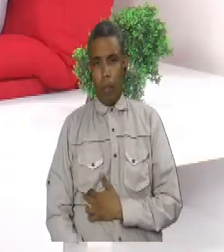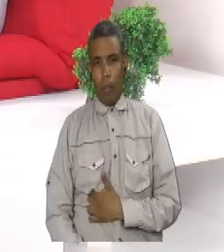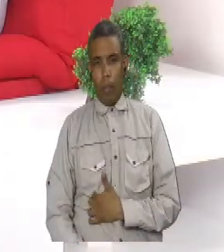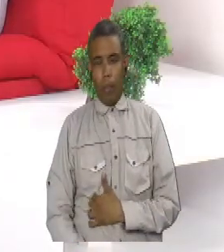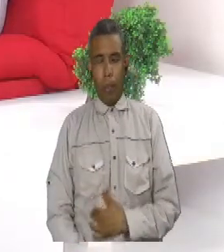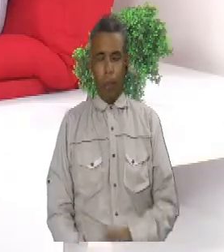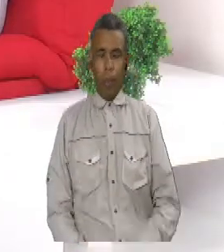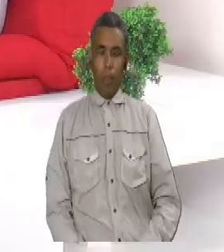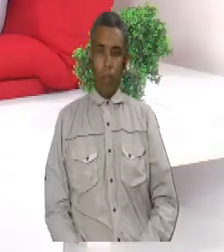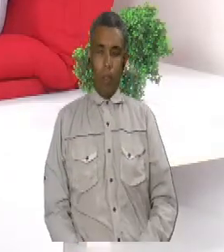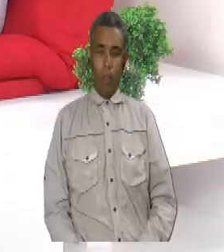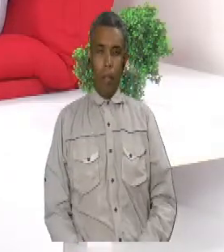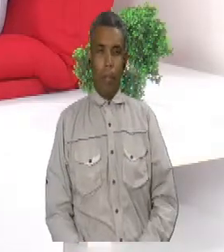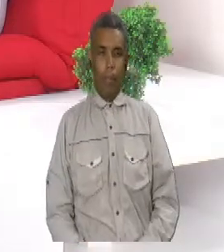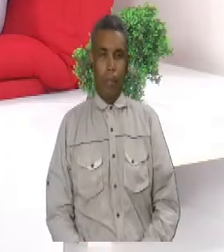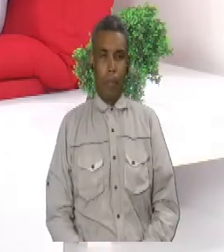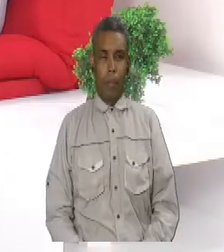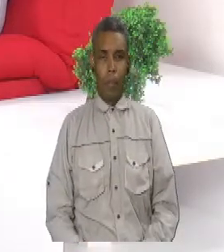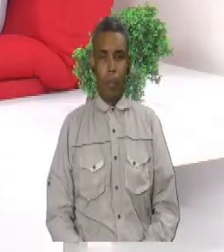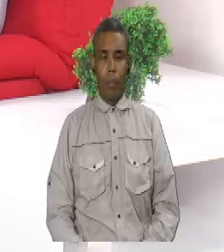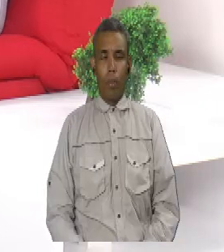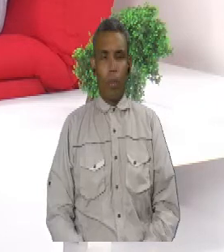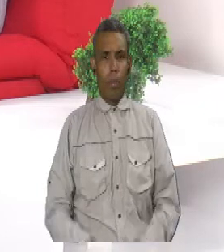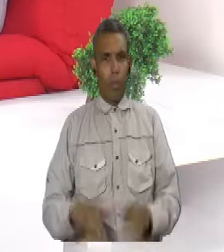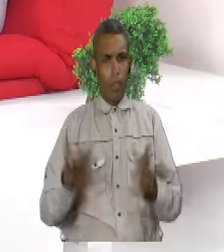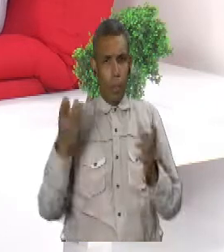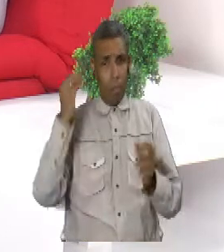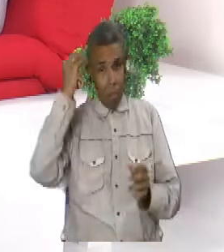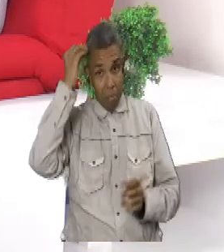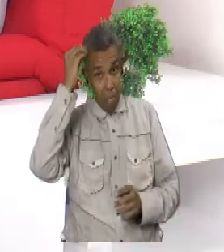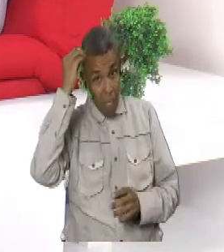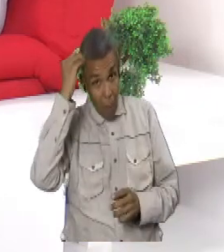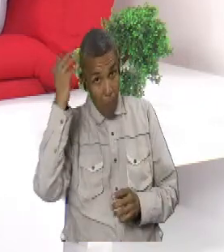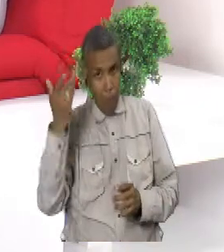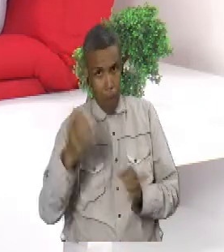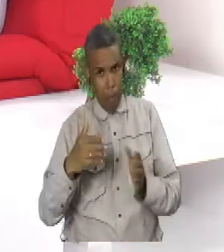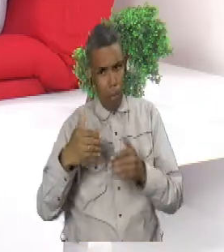mejorar, alargar su tiempo de vida. Sí, sí. Podemos